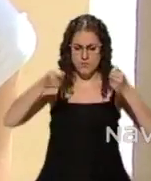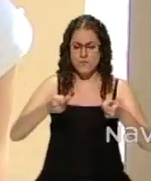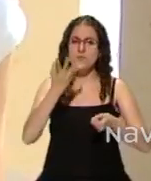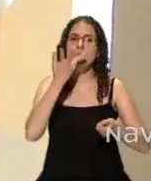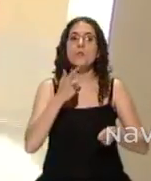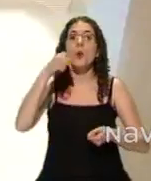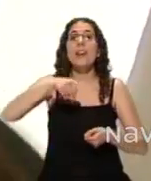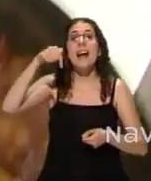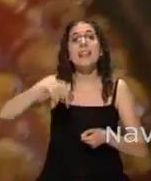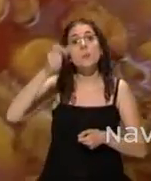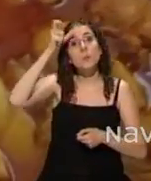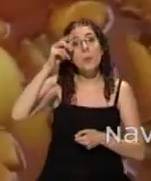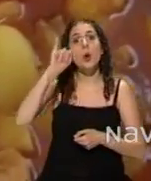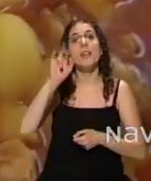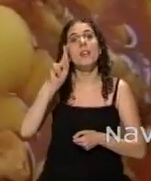es el secreto.